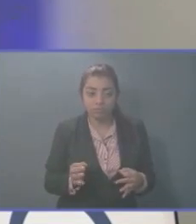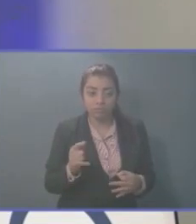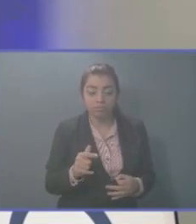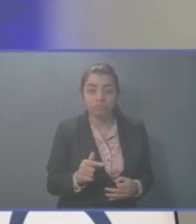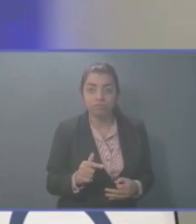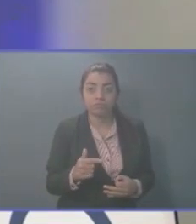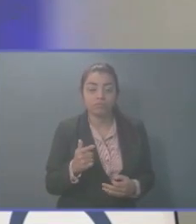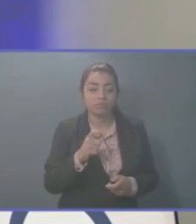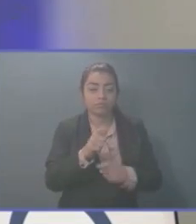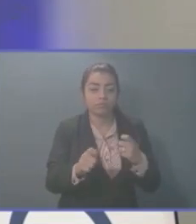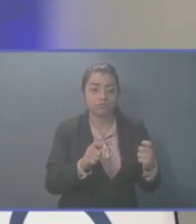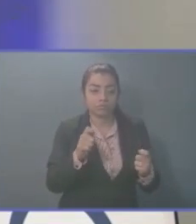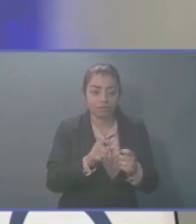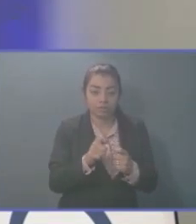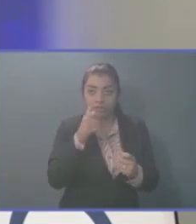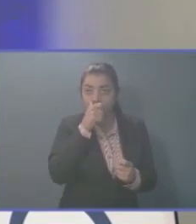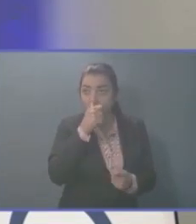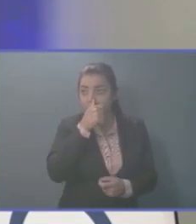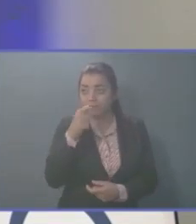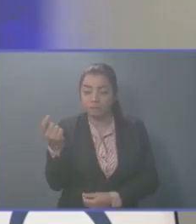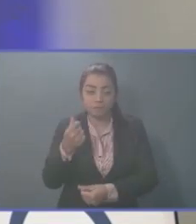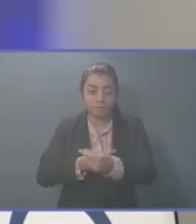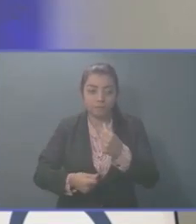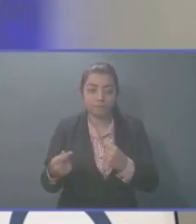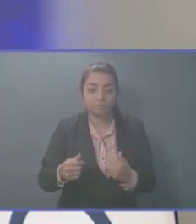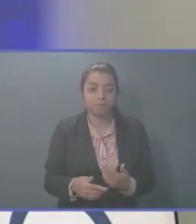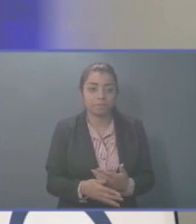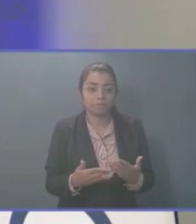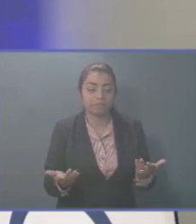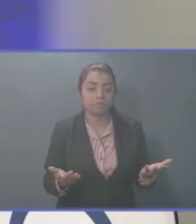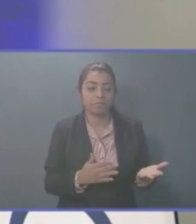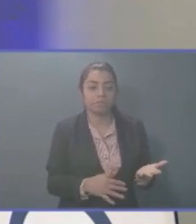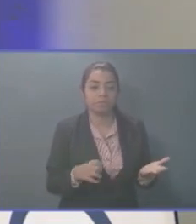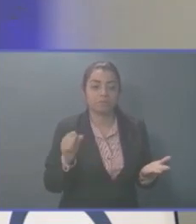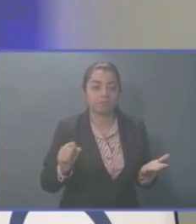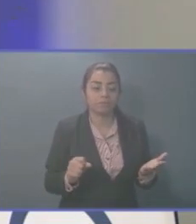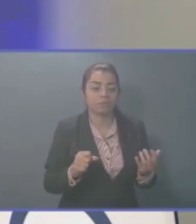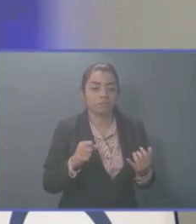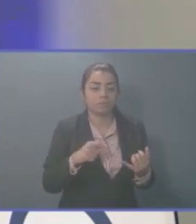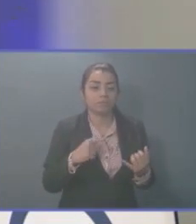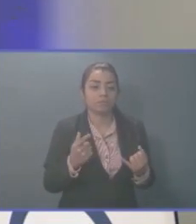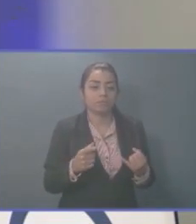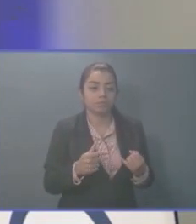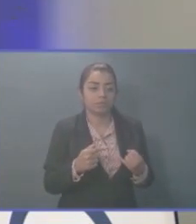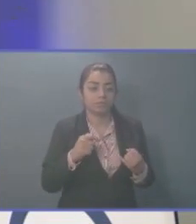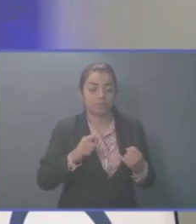caso específico, de narcotráfico, que por eso no habían incautaciones.